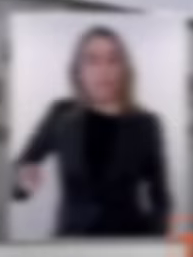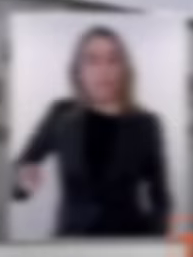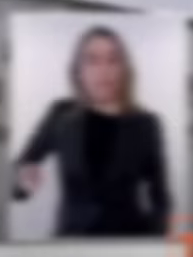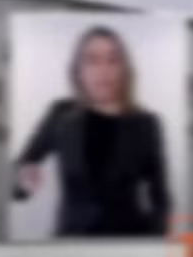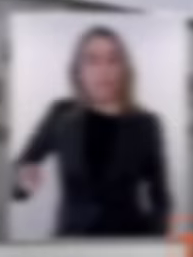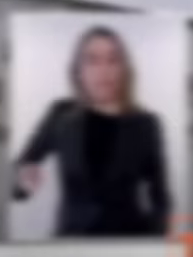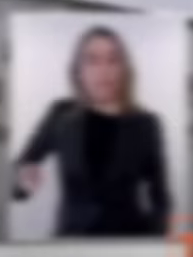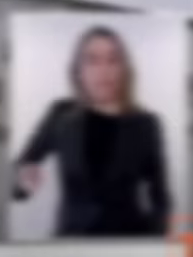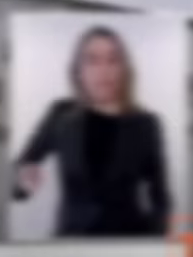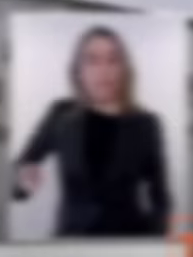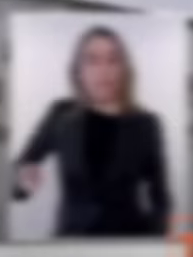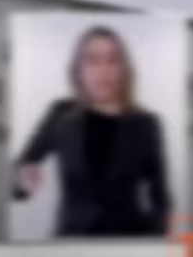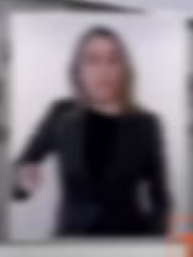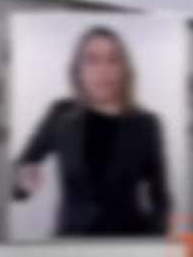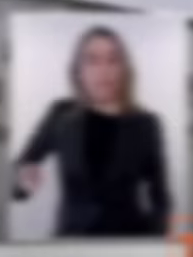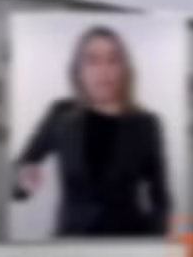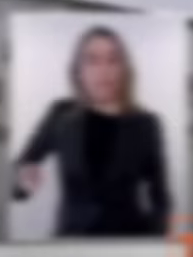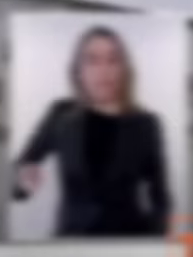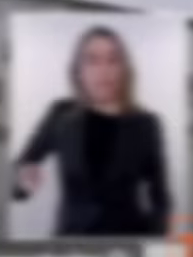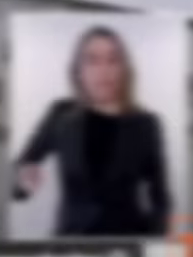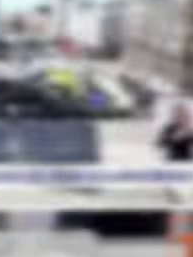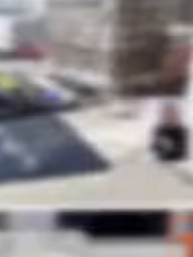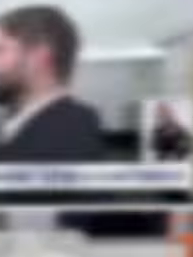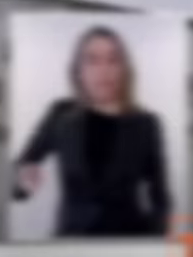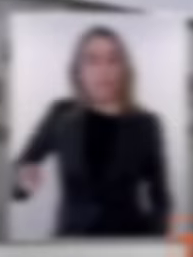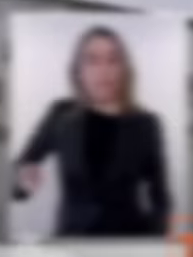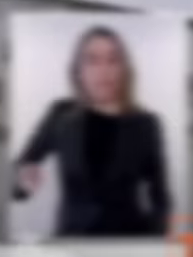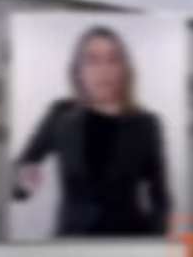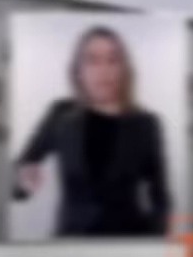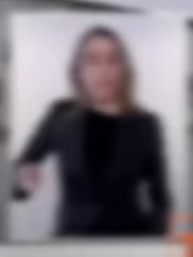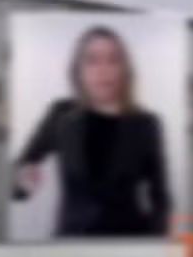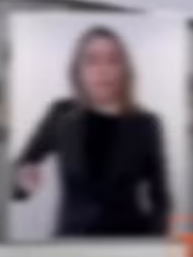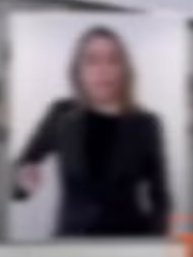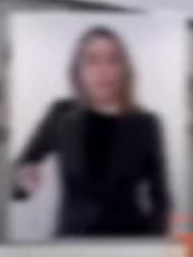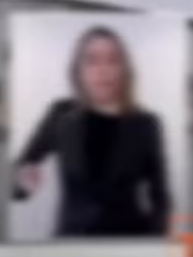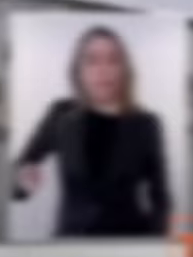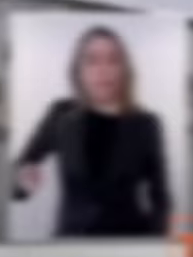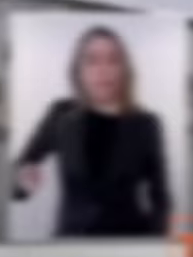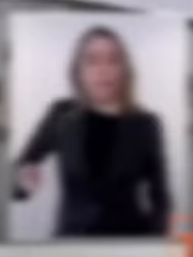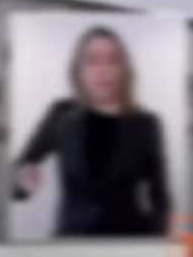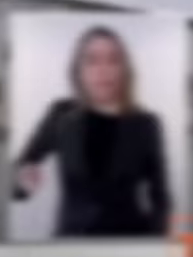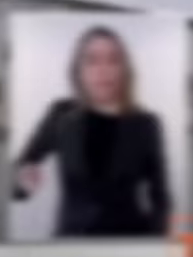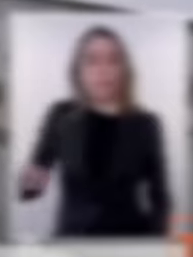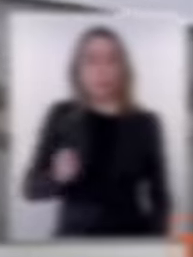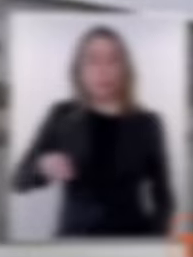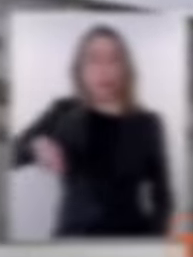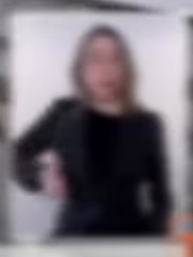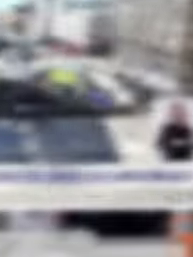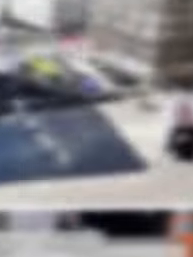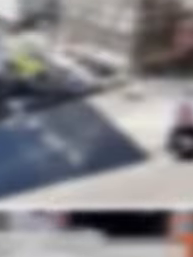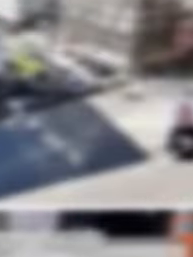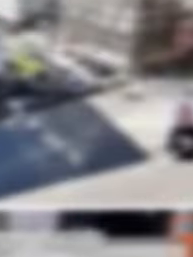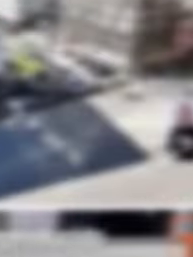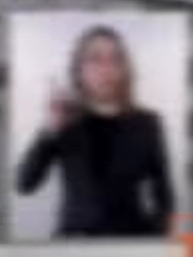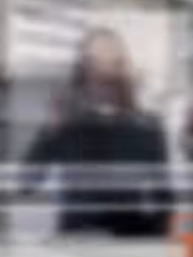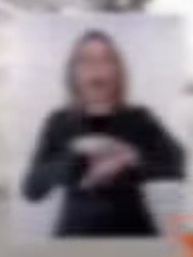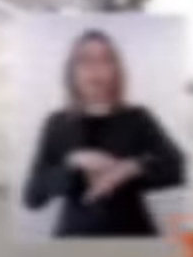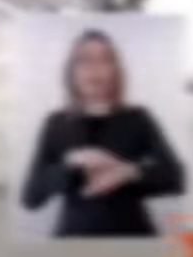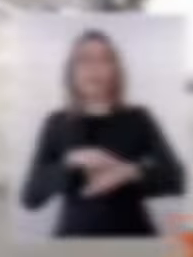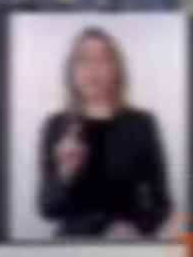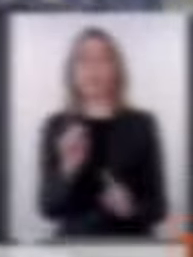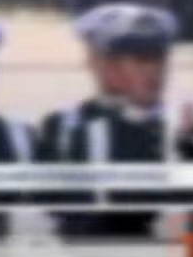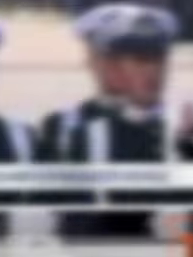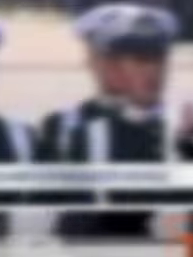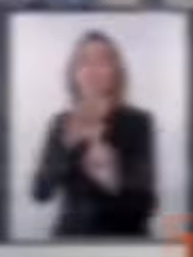cuerpo de Pratt. Entonces, señores, gracias por la recomendación. La verdad es que a mí en lo personal me gustó. Siempre nos han gustado a nosotros los desfiles de Chile.